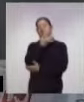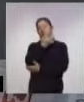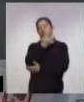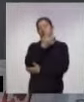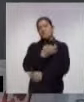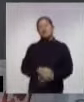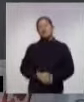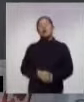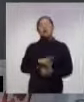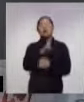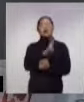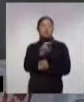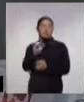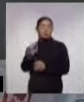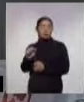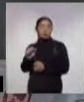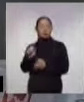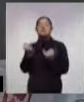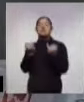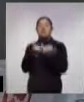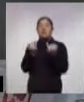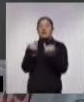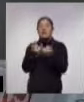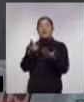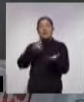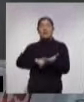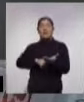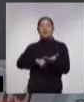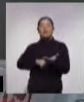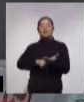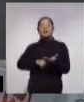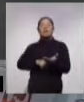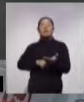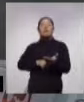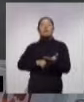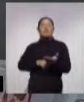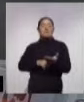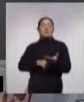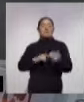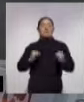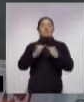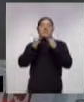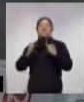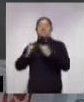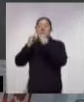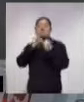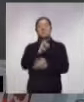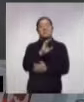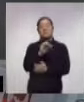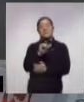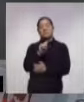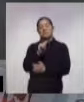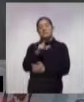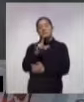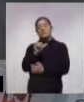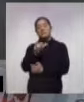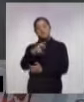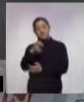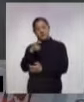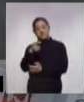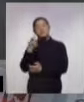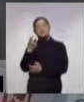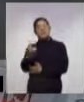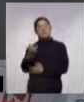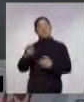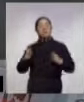2:06 p.m. Ruta por tu Salud acerca también servicios de otras dependencias como el ICATLAX, que es una de las que